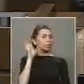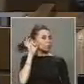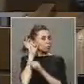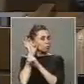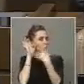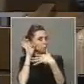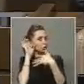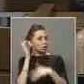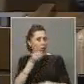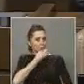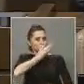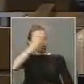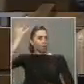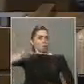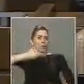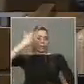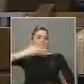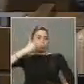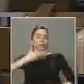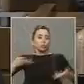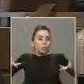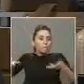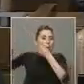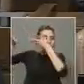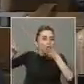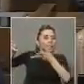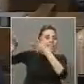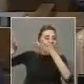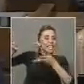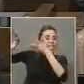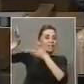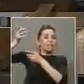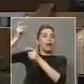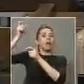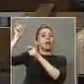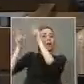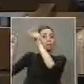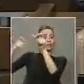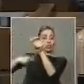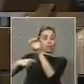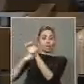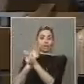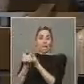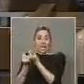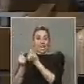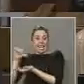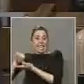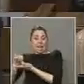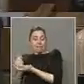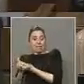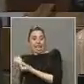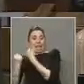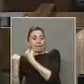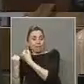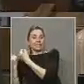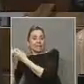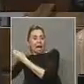importantes discursos motivando a los inversionistas norteamericanos a creer en Chile,